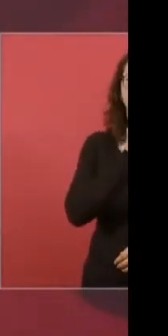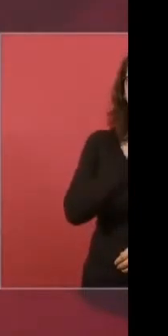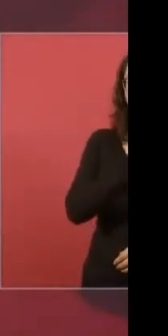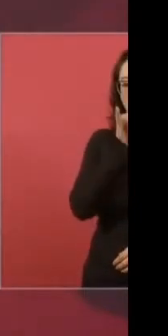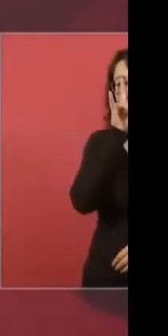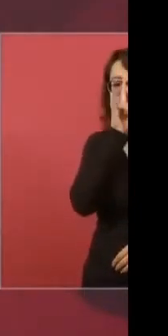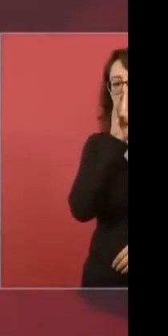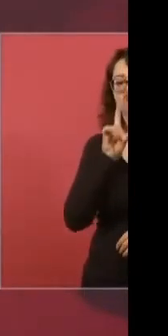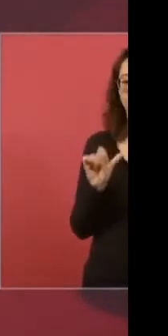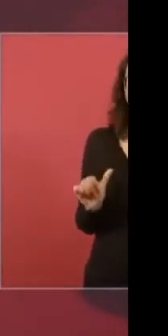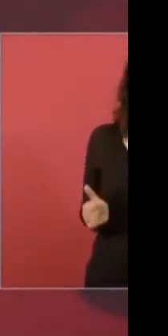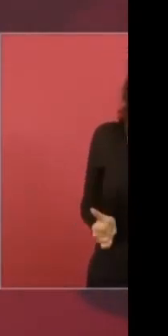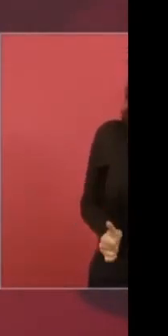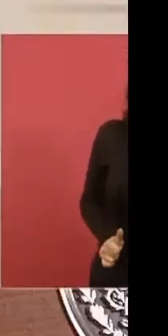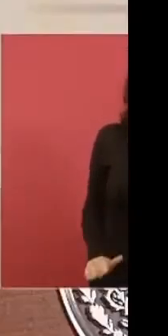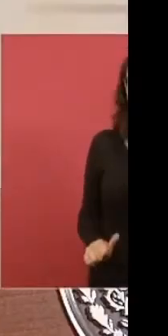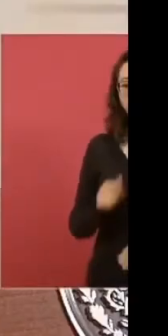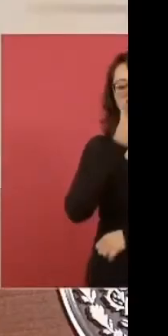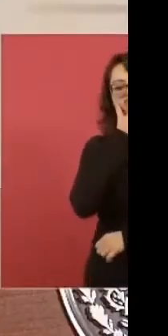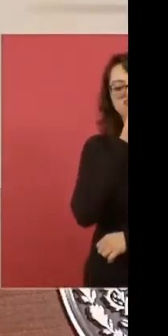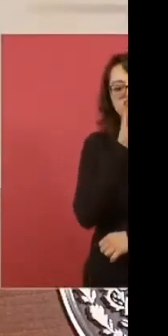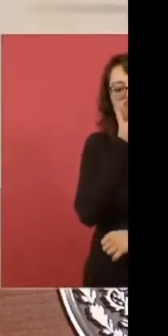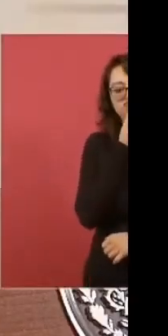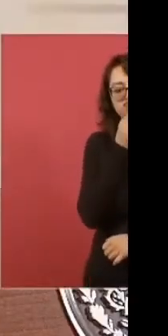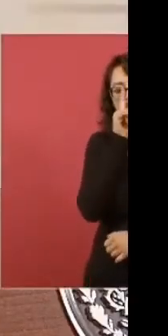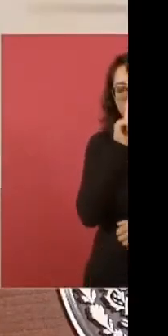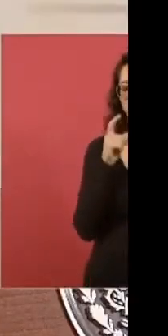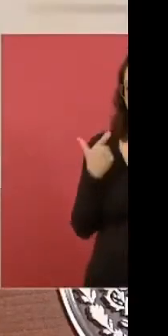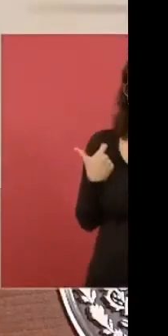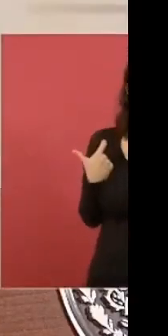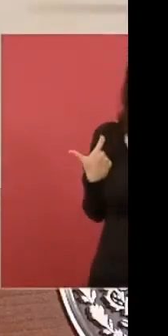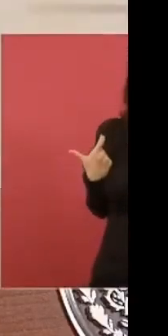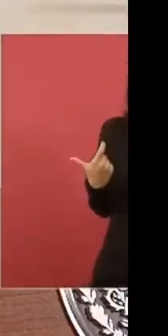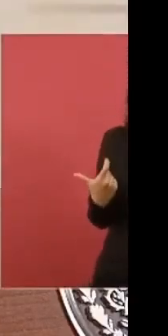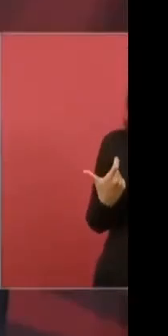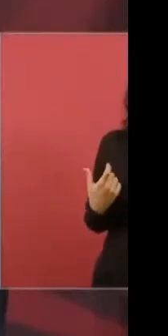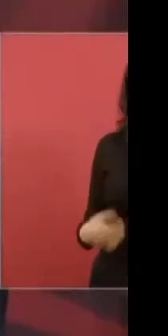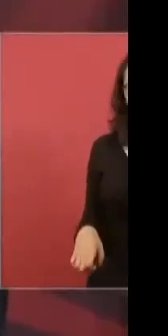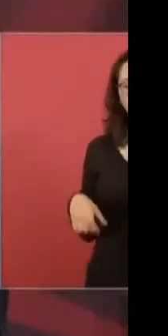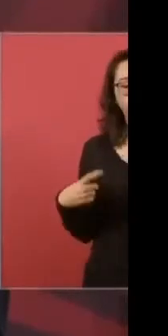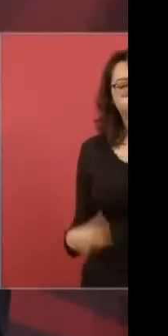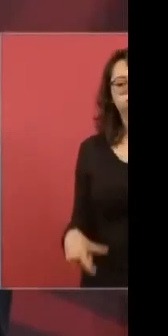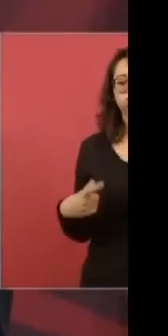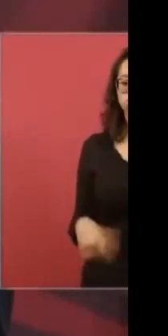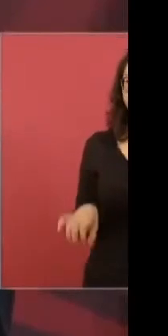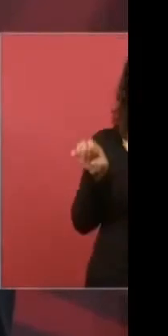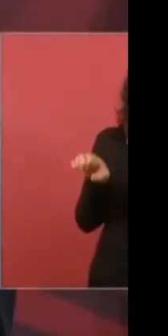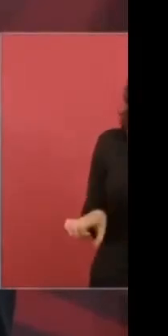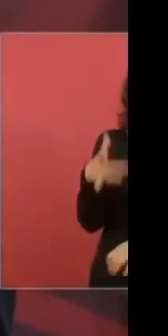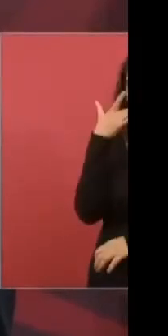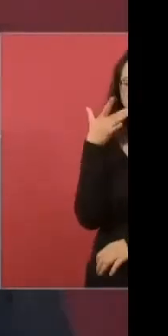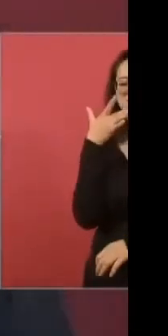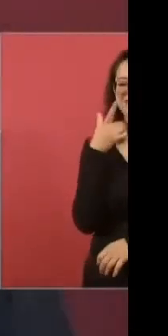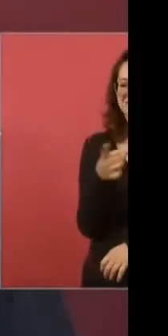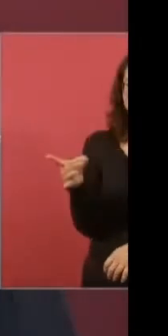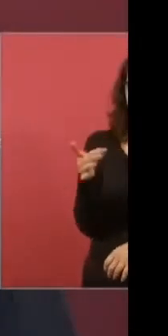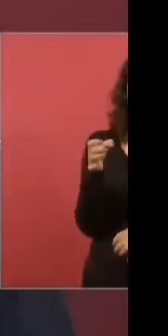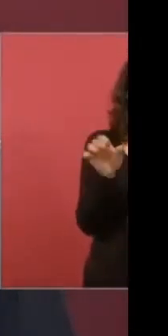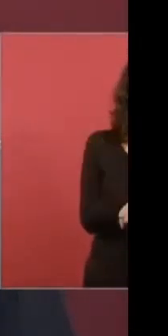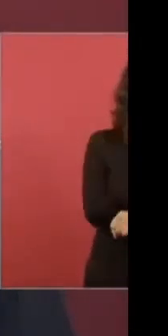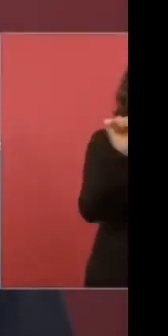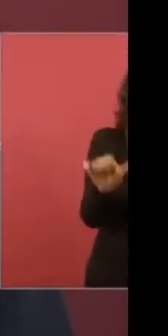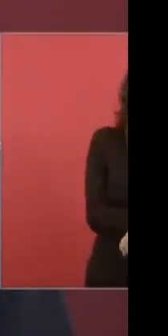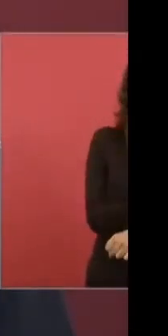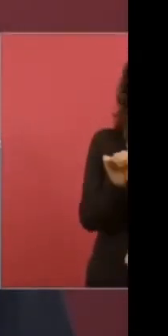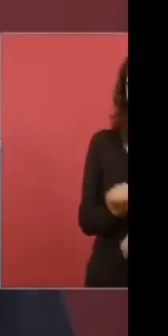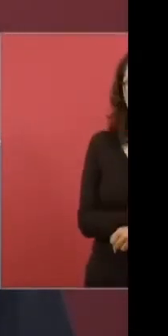de ese tipo que la Súbete a una mg Mercedes que vale cerca de cinco seis millones de pesos